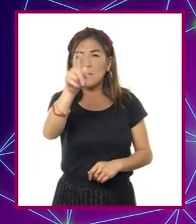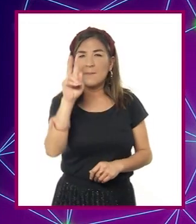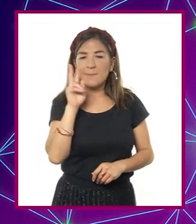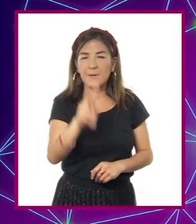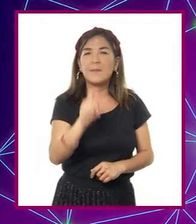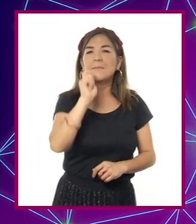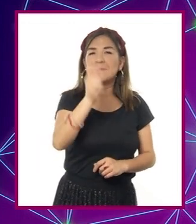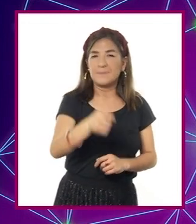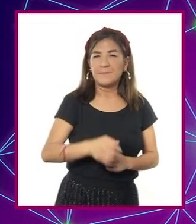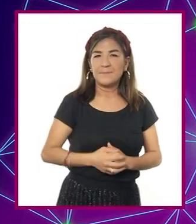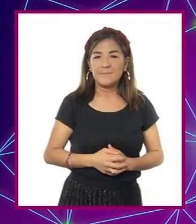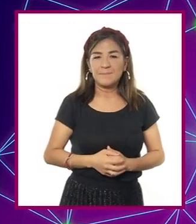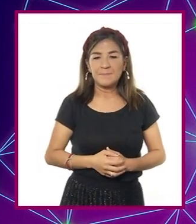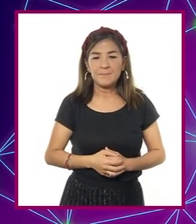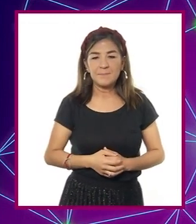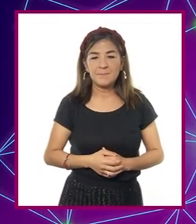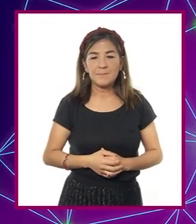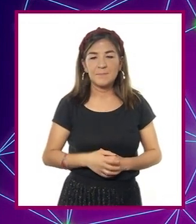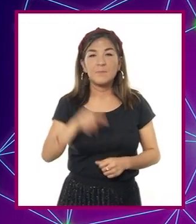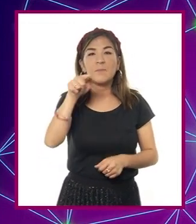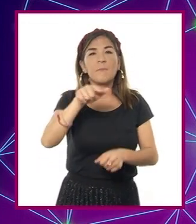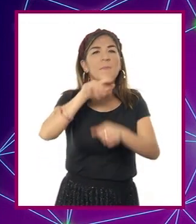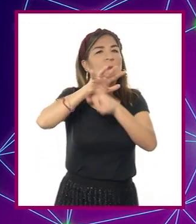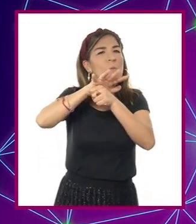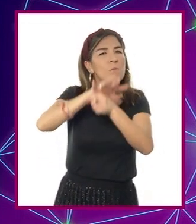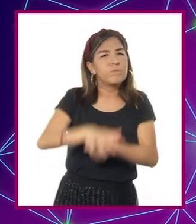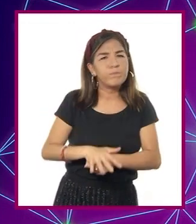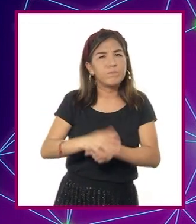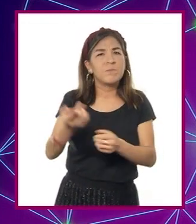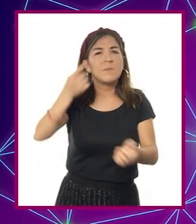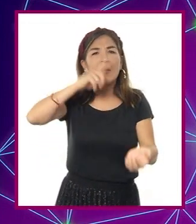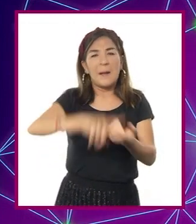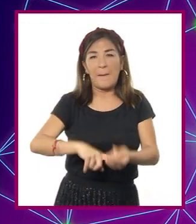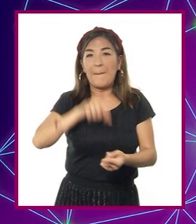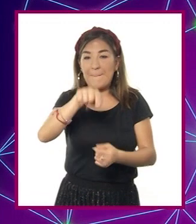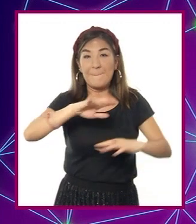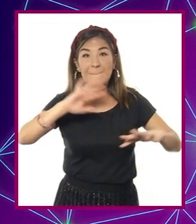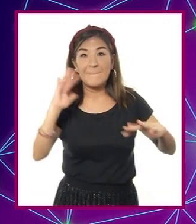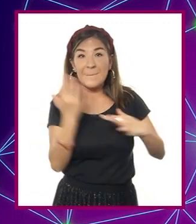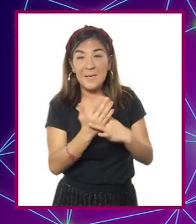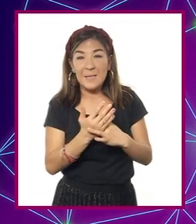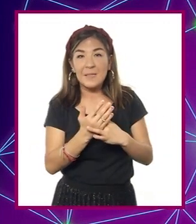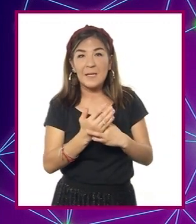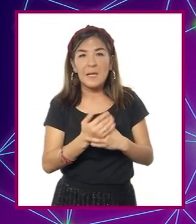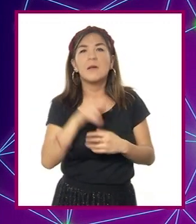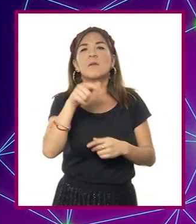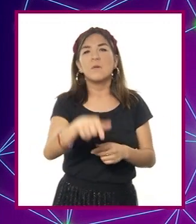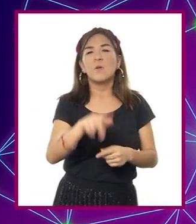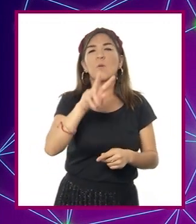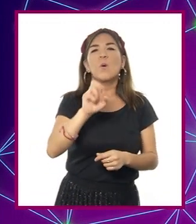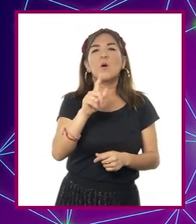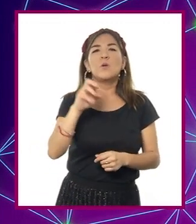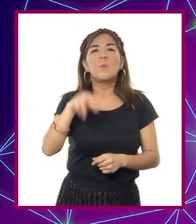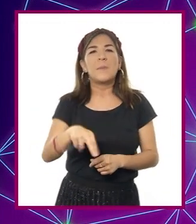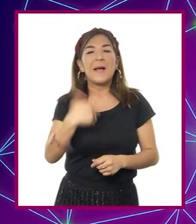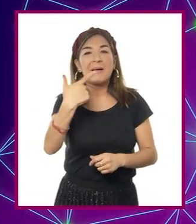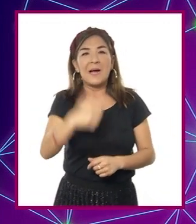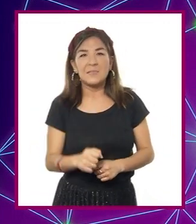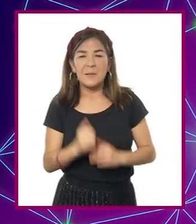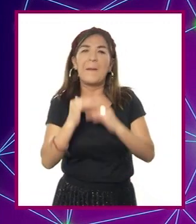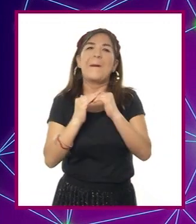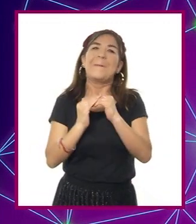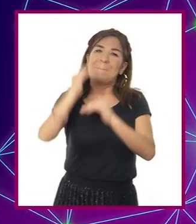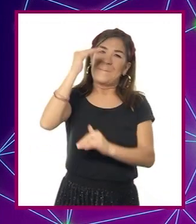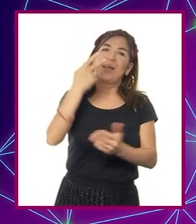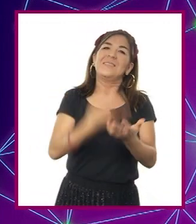que si la presión inicial disminuye a la mitad, el volumen del gas aumenta